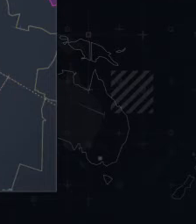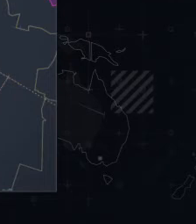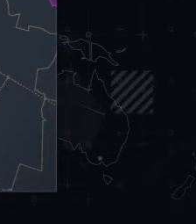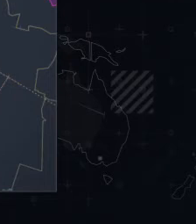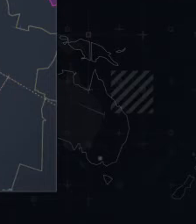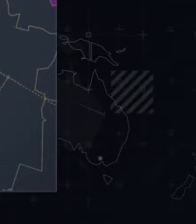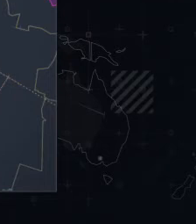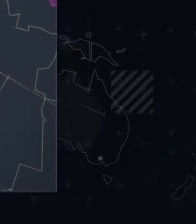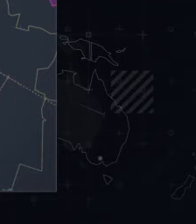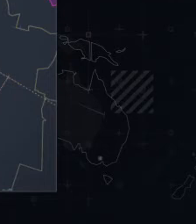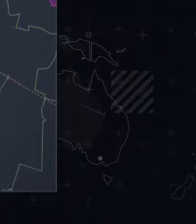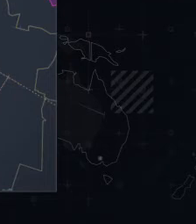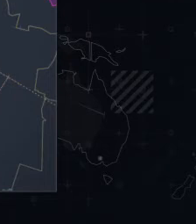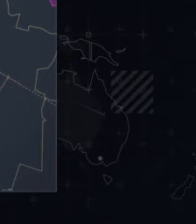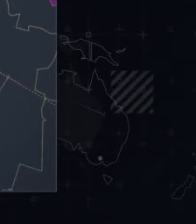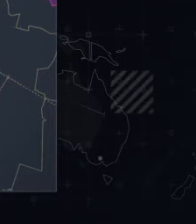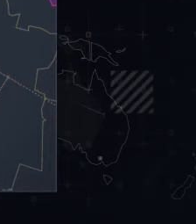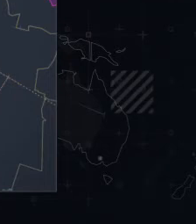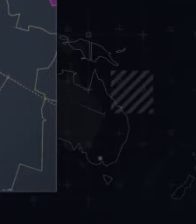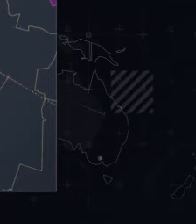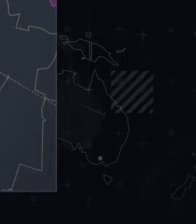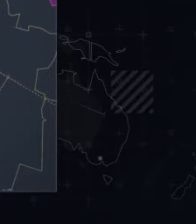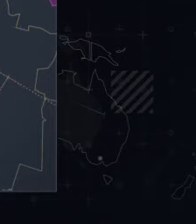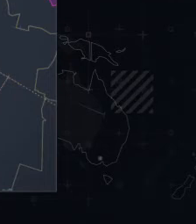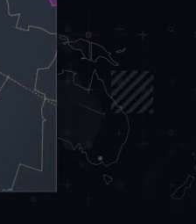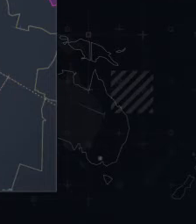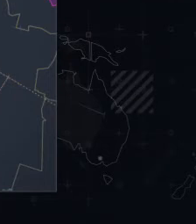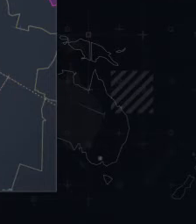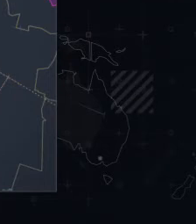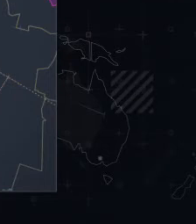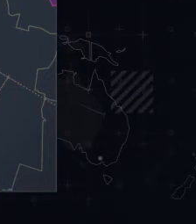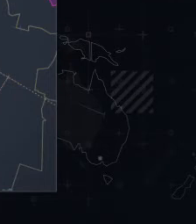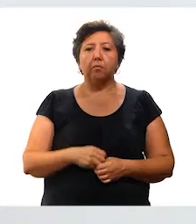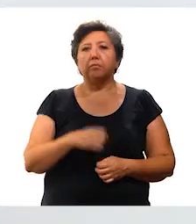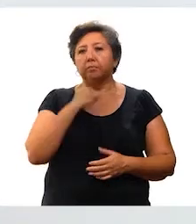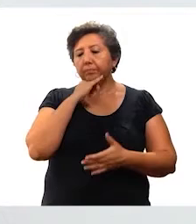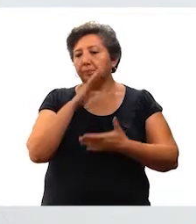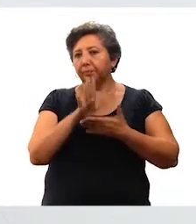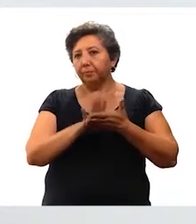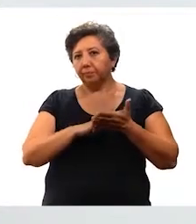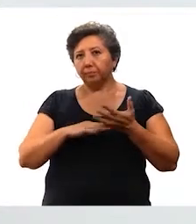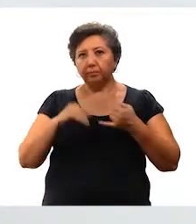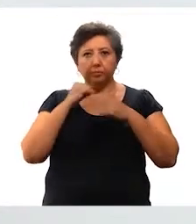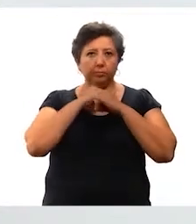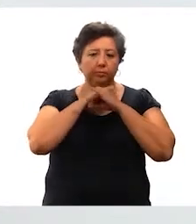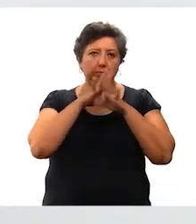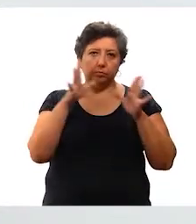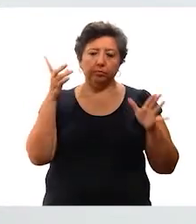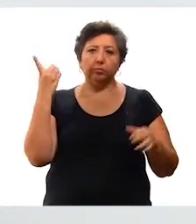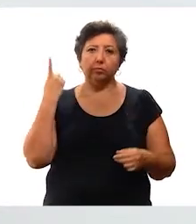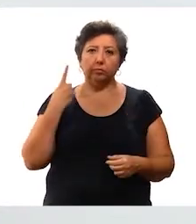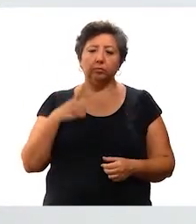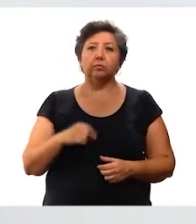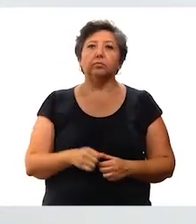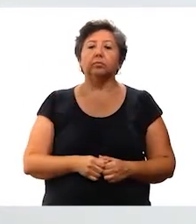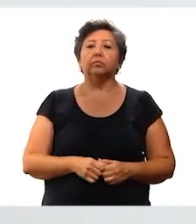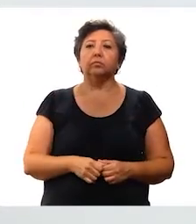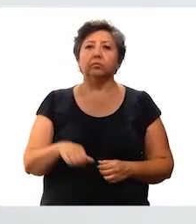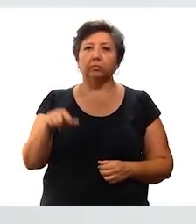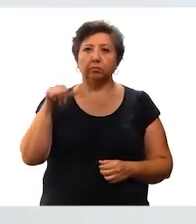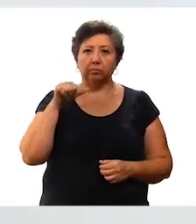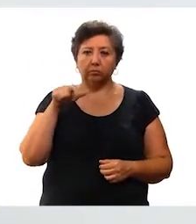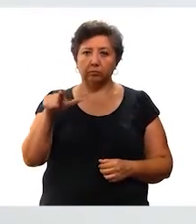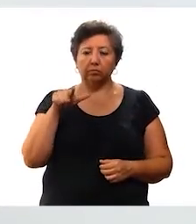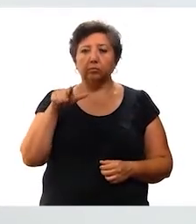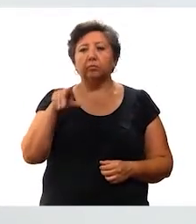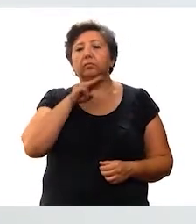sur 6.040, en la zona poniente 9.709. Lamentablemente, en este parte médico informamos